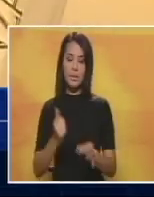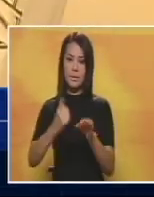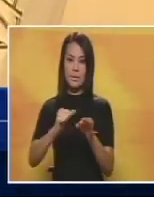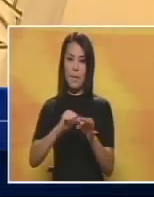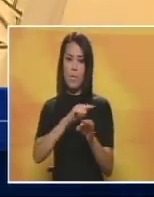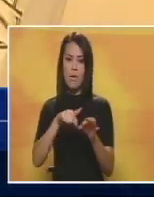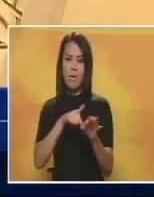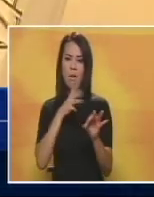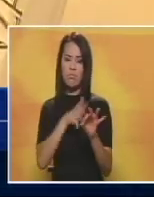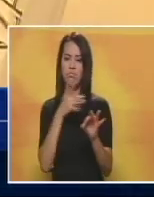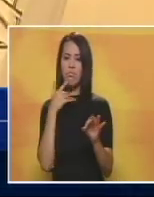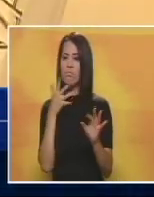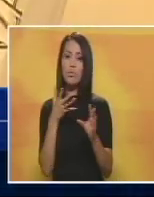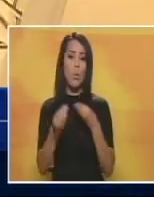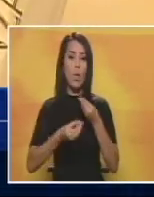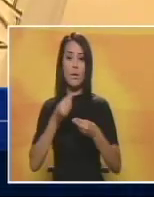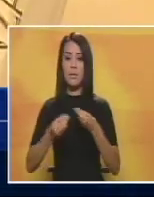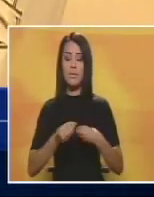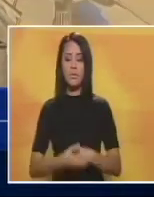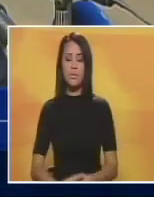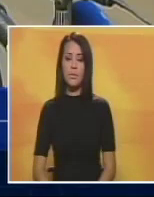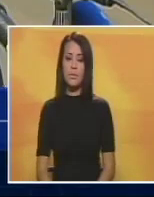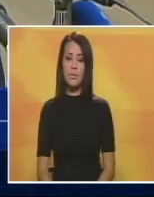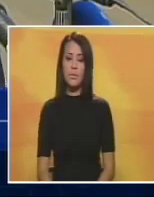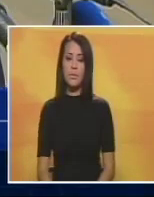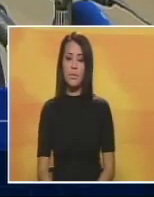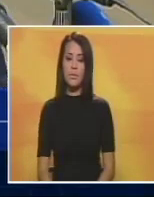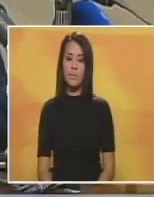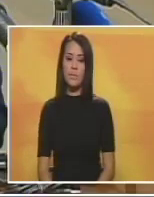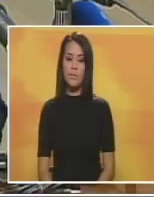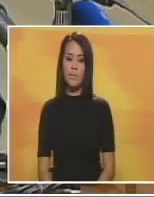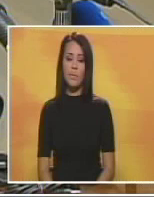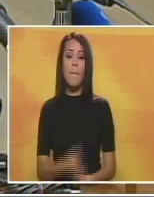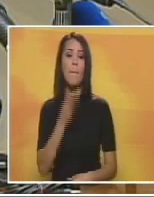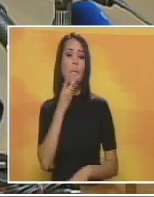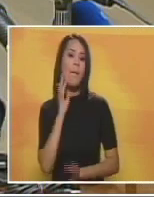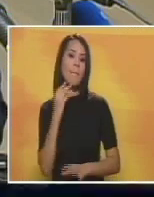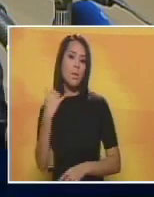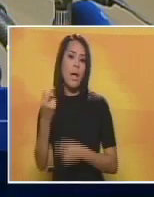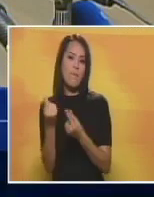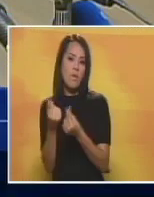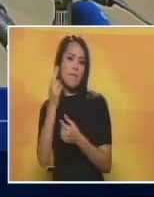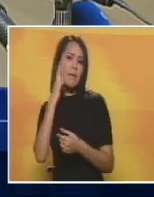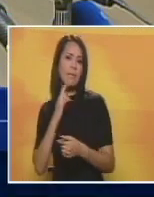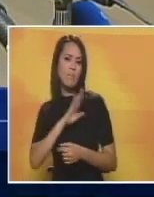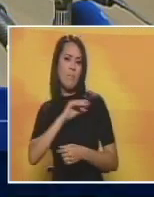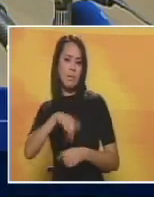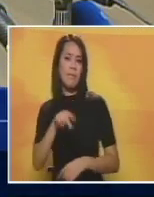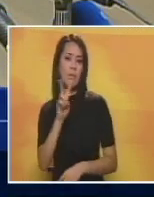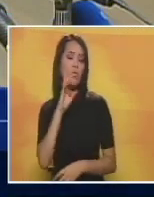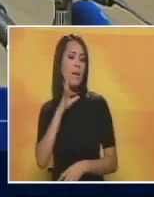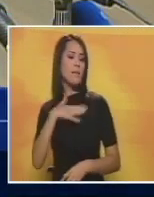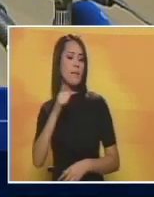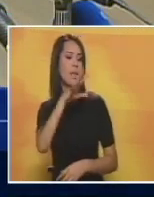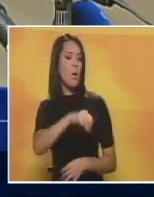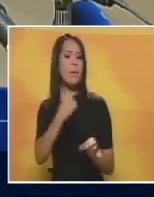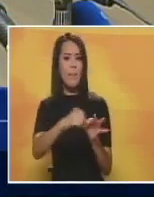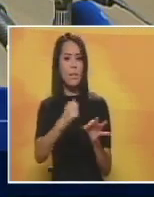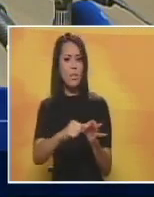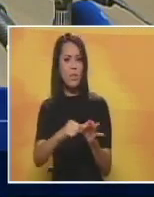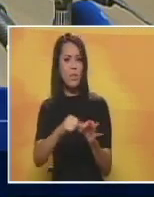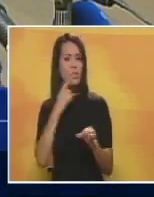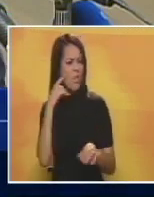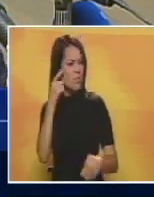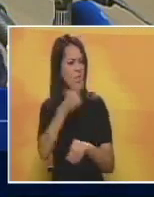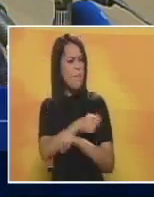señaló, aún no se ha realizado. El que tiene bolívares, por ejemplo, y quiere comprar petro, lo van a obligar a comprar